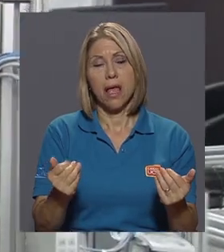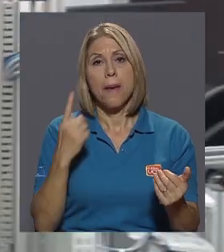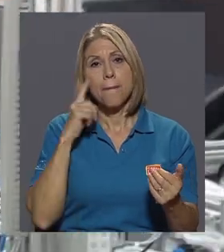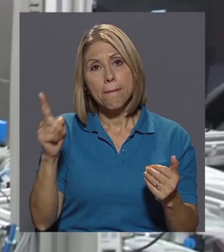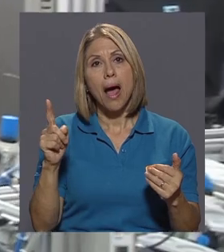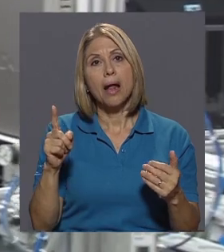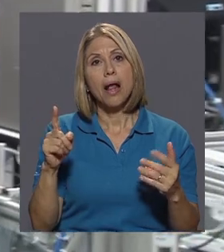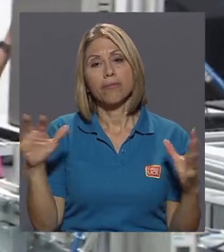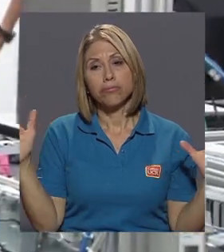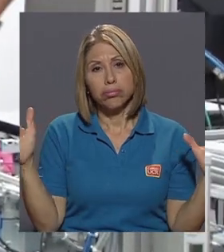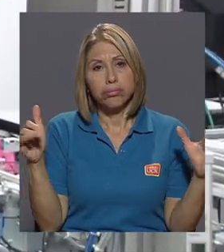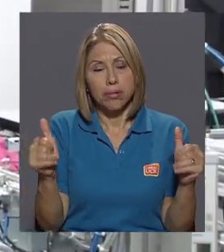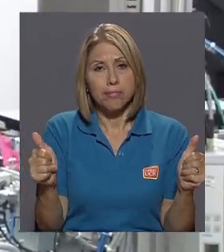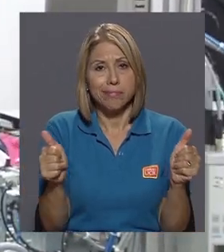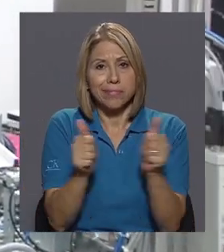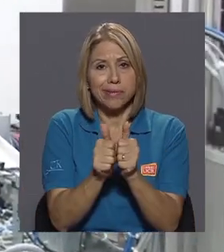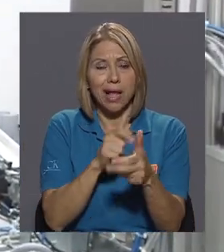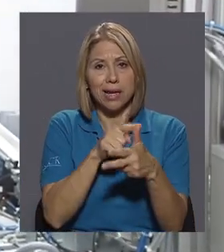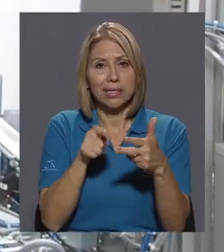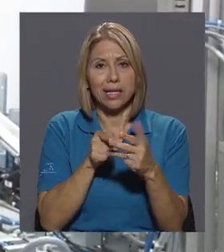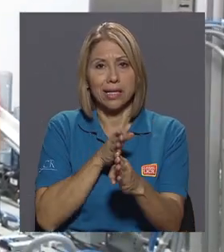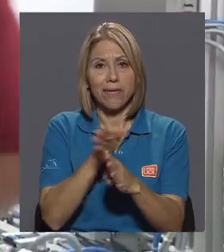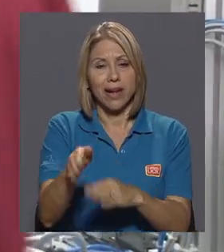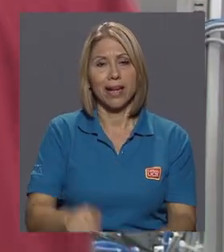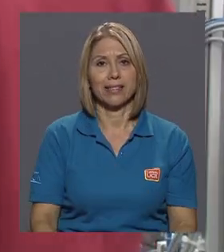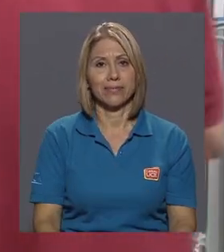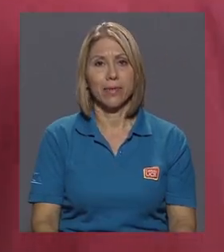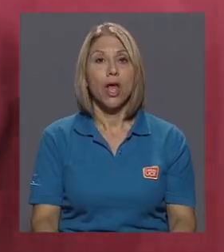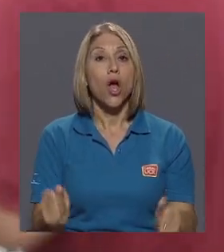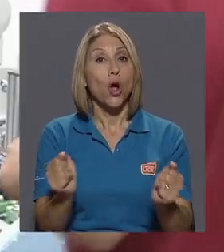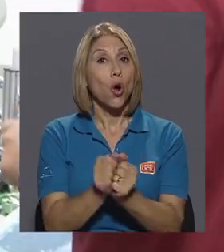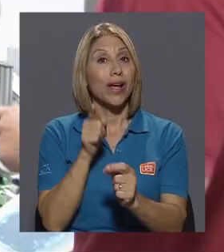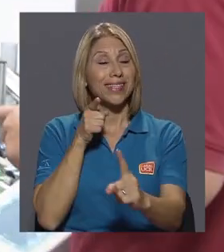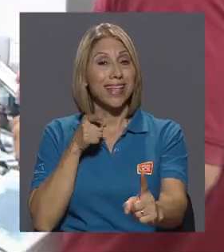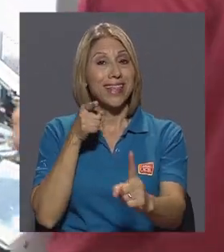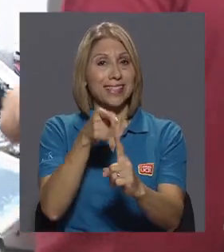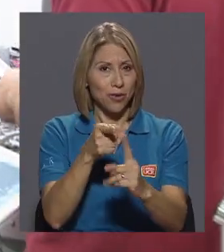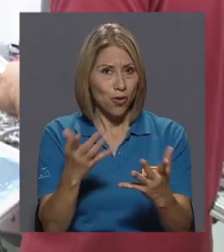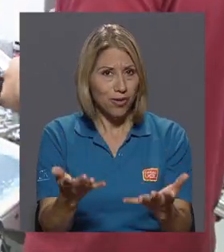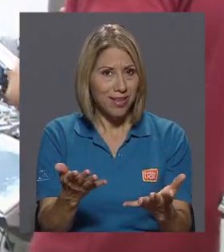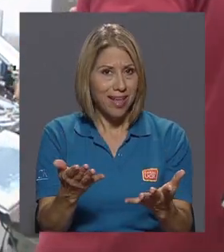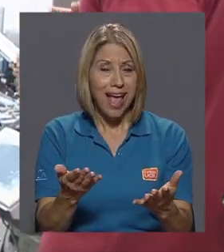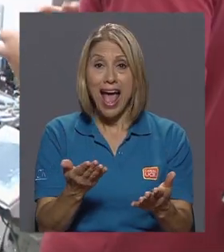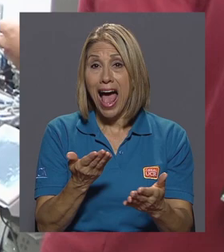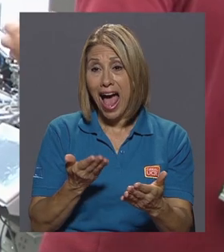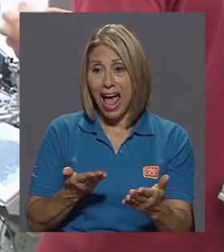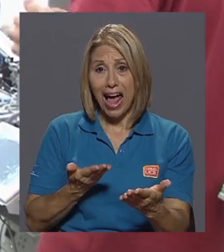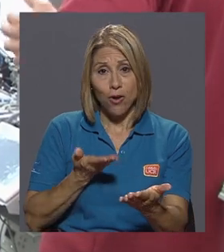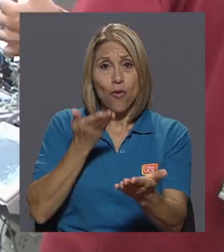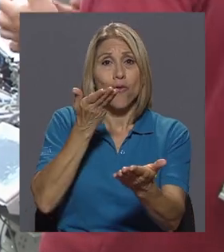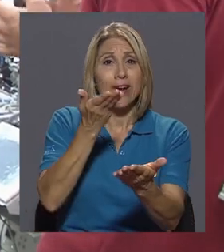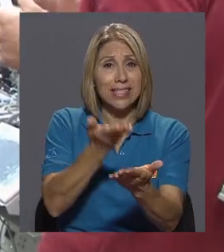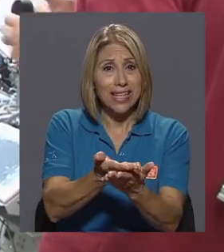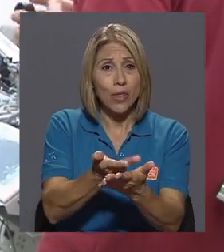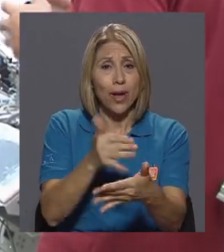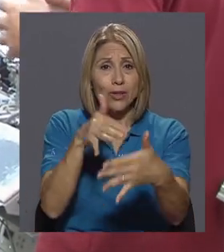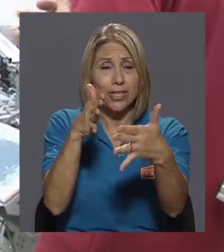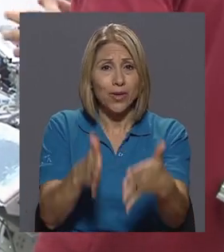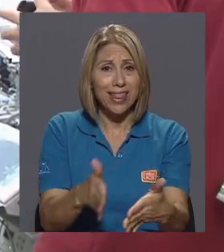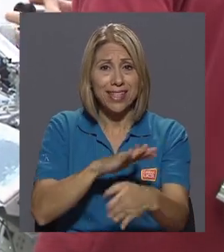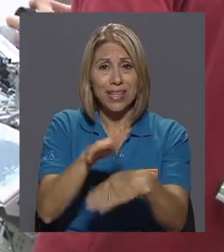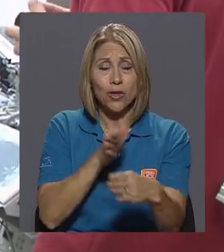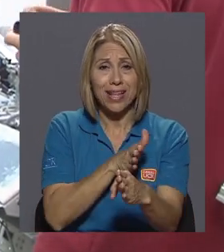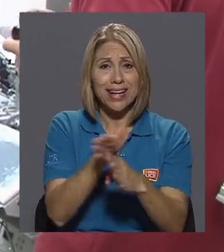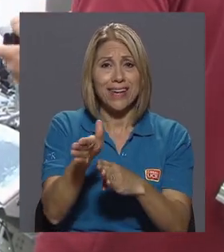congreguen a las tres carreras. Con esta intención, por ejemplo, han ofrecido a los estudiantes de todas las carreras cursos de robótica